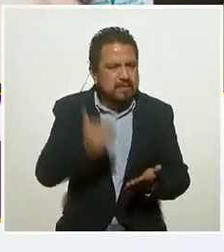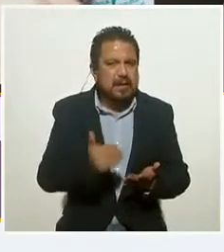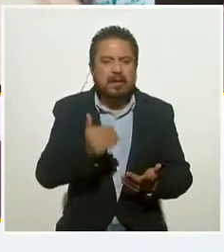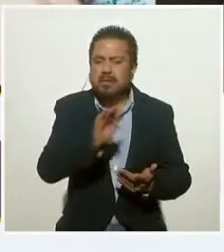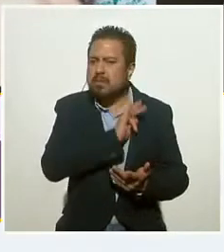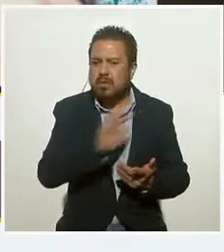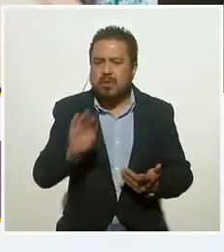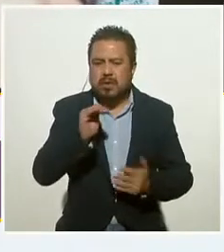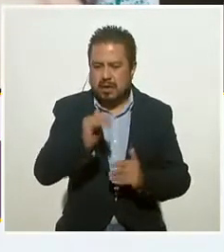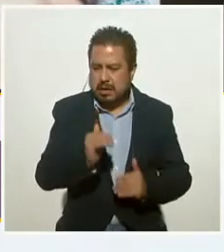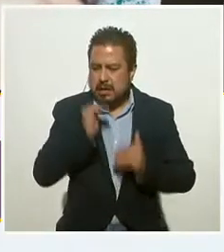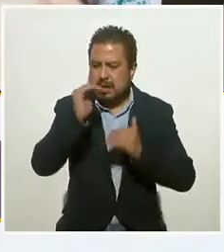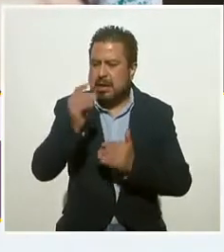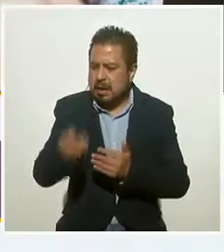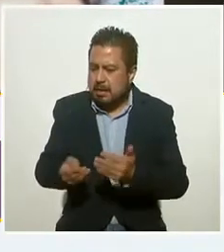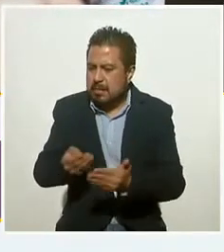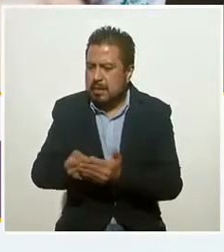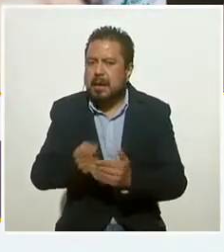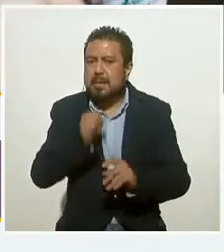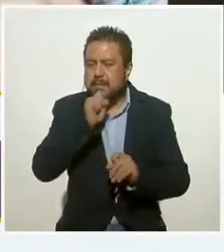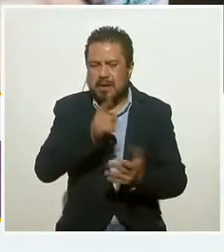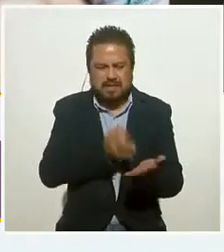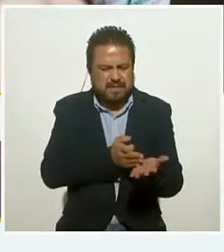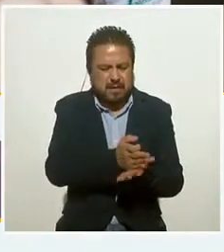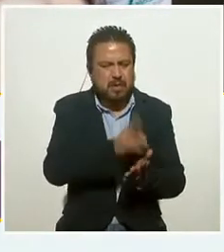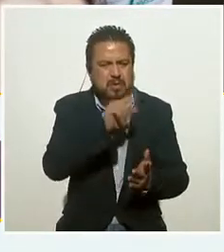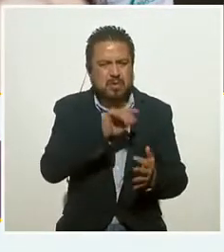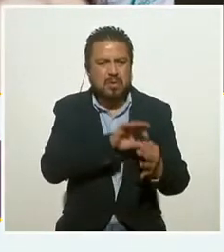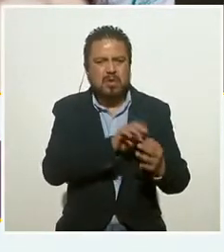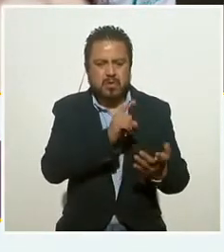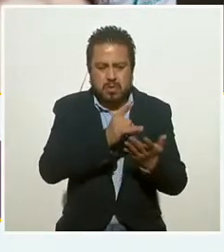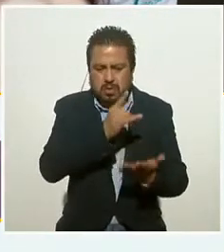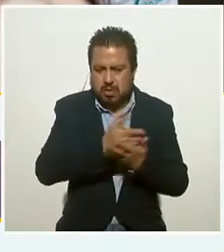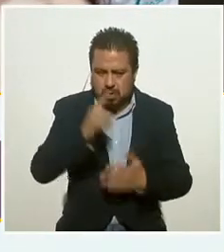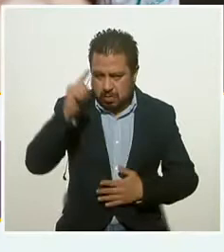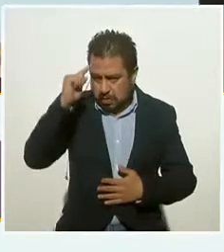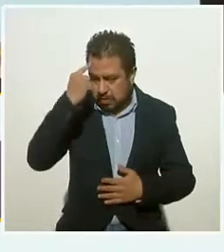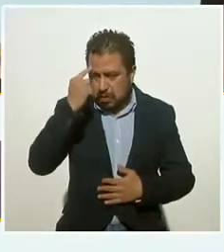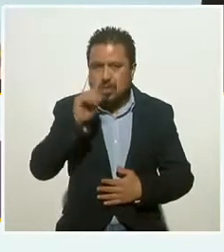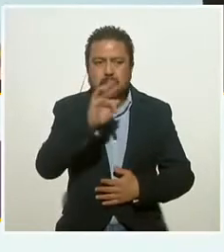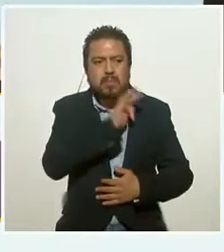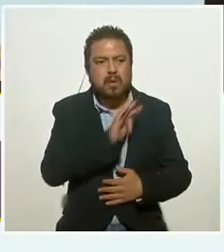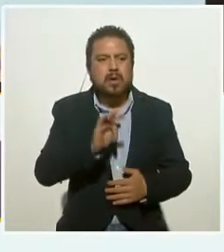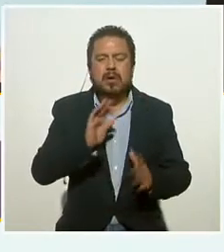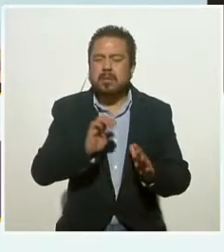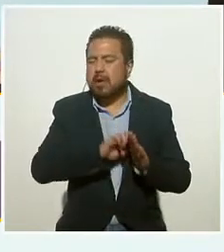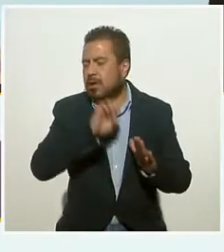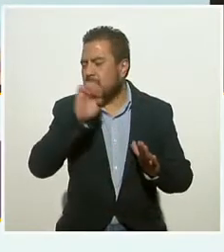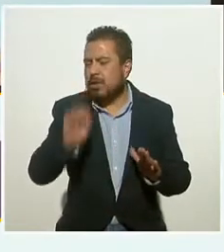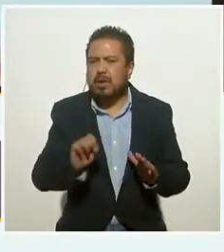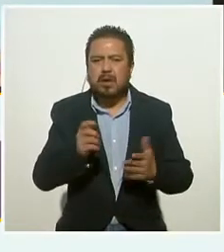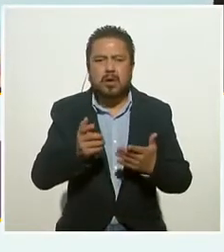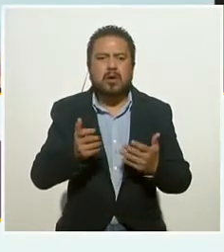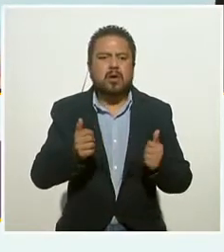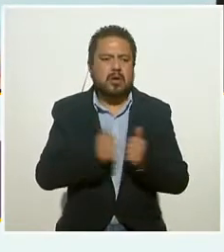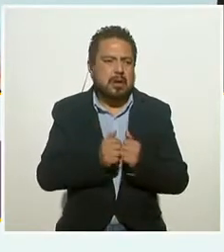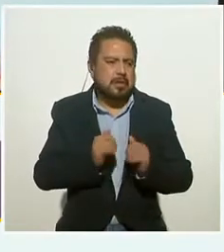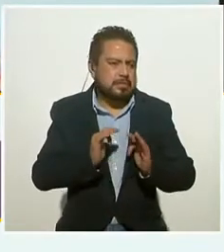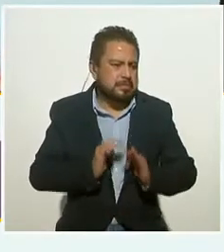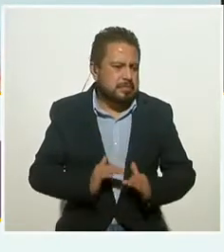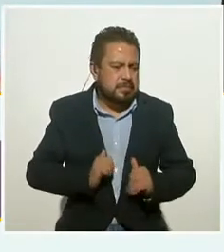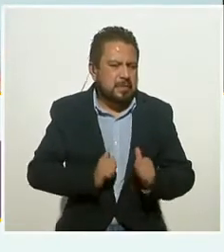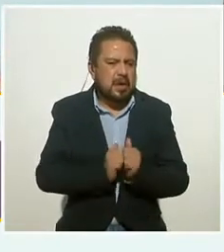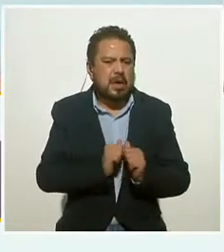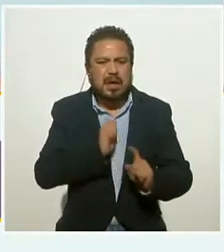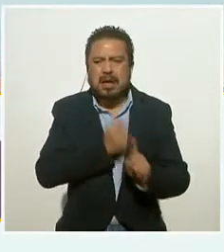poder poner límites. Pero también esa firmeza no tiene que venir solamente del enojo. Podría venir, por ejemplo, de la compasión entendida como